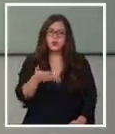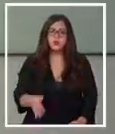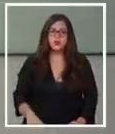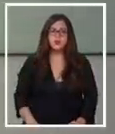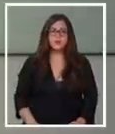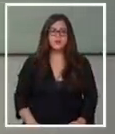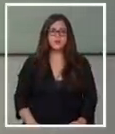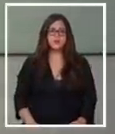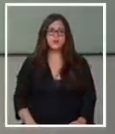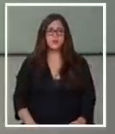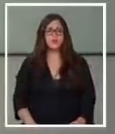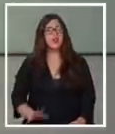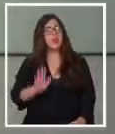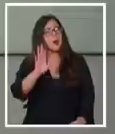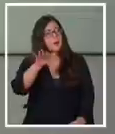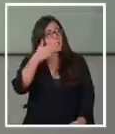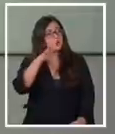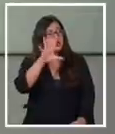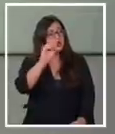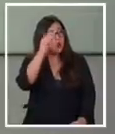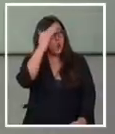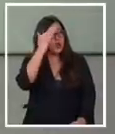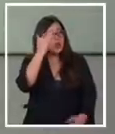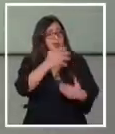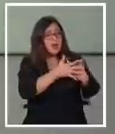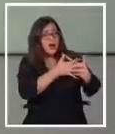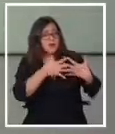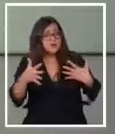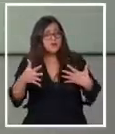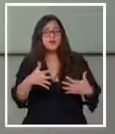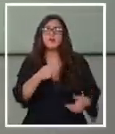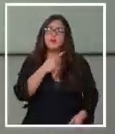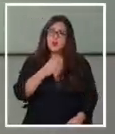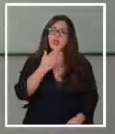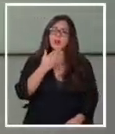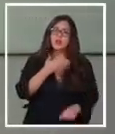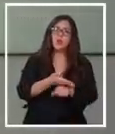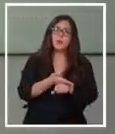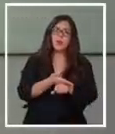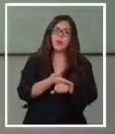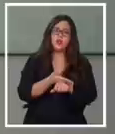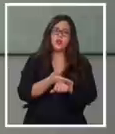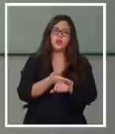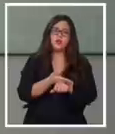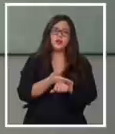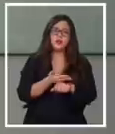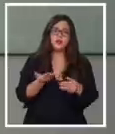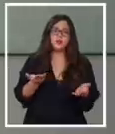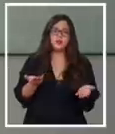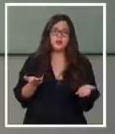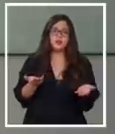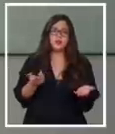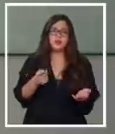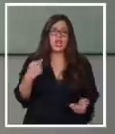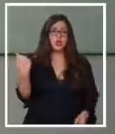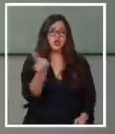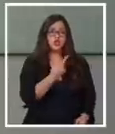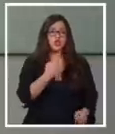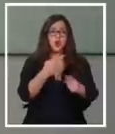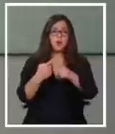para los próximos 50 días a mí lo que me gustaría y el llamado que hago es que como sociedad